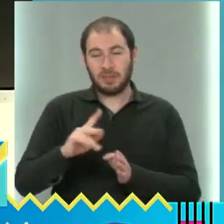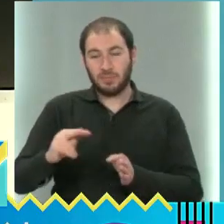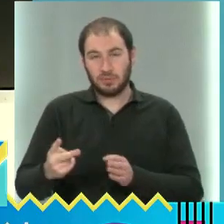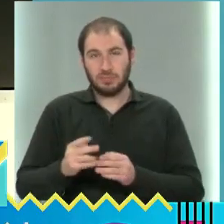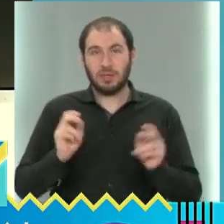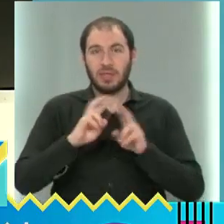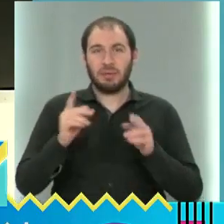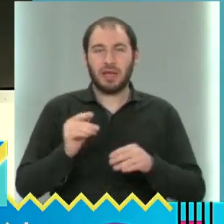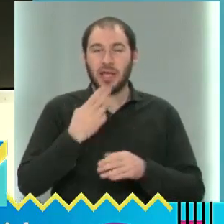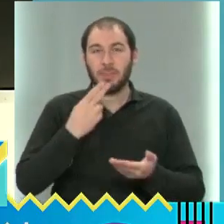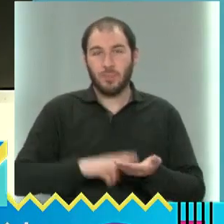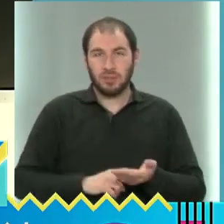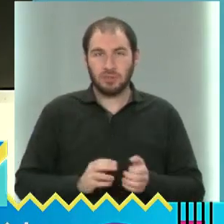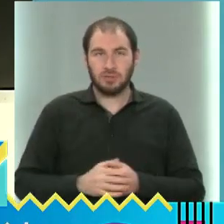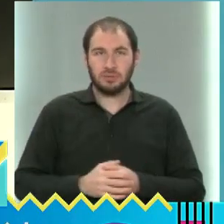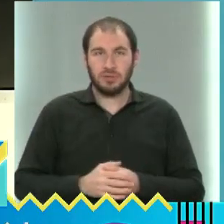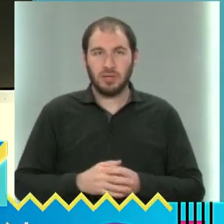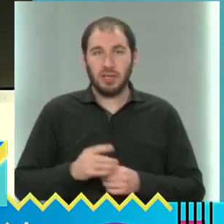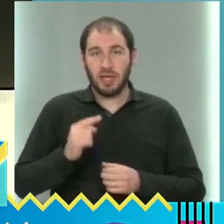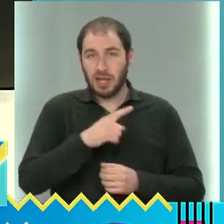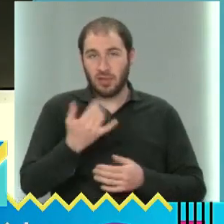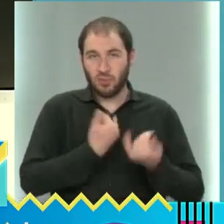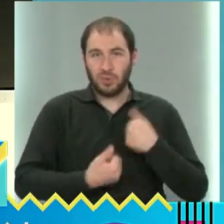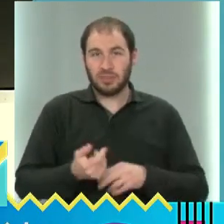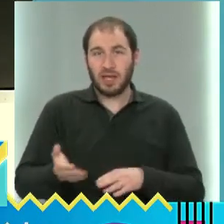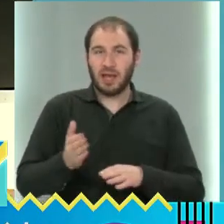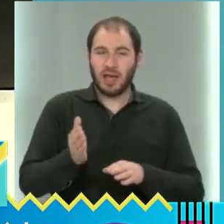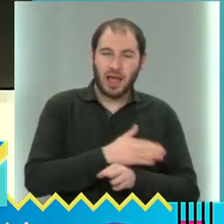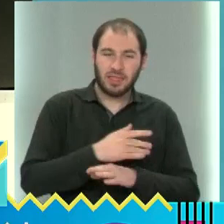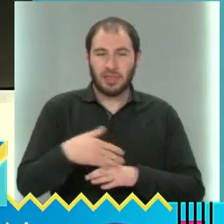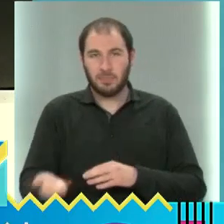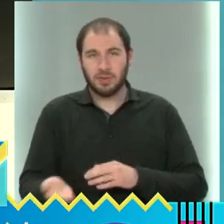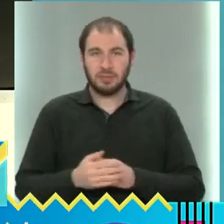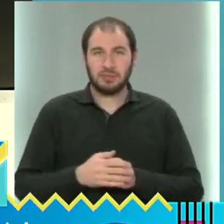sí, con respecto a la presión tributaria. Guillermo decía que es antes o después.